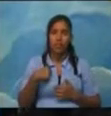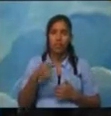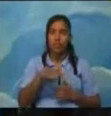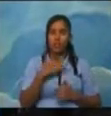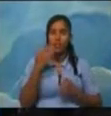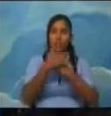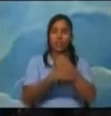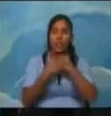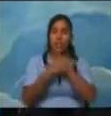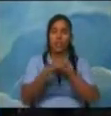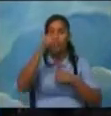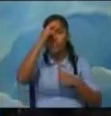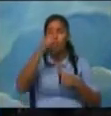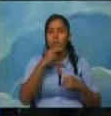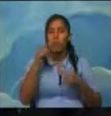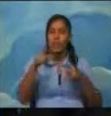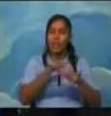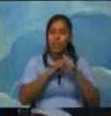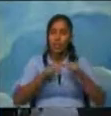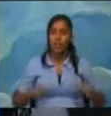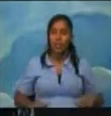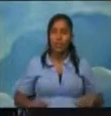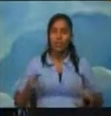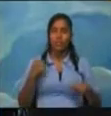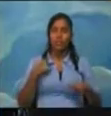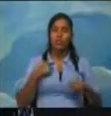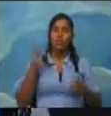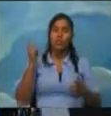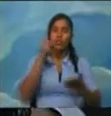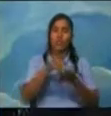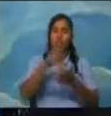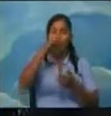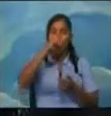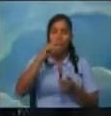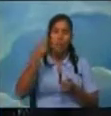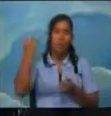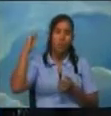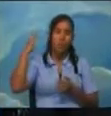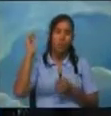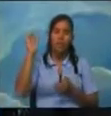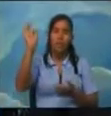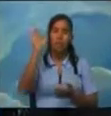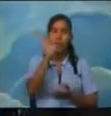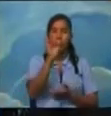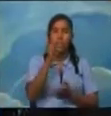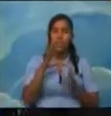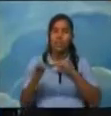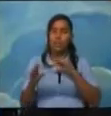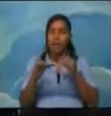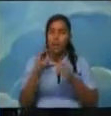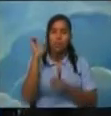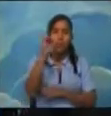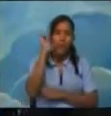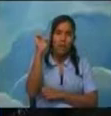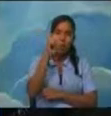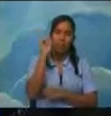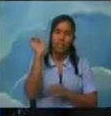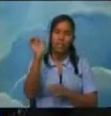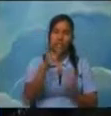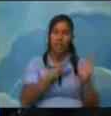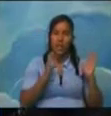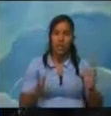cariño de él, aquí en Guanare, yo fui cuando el año pasado a predicarle y le hablé del Evangelio y le